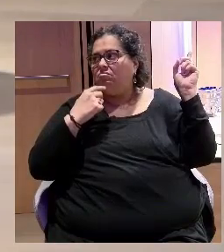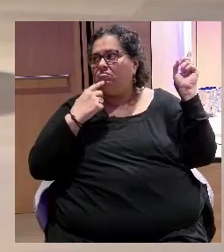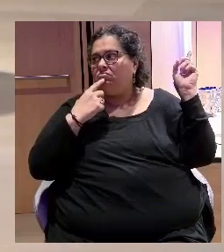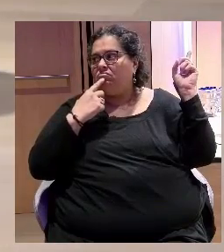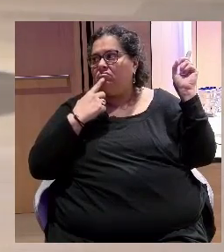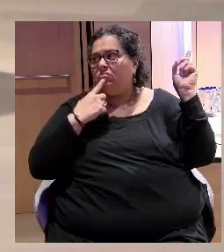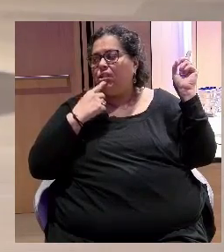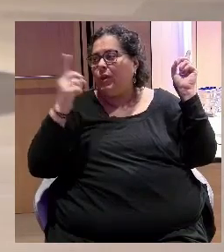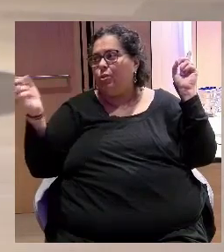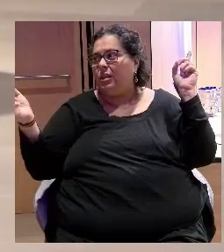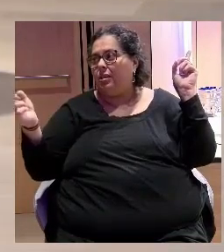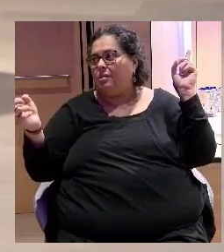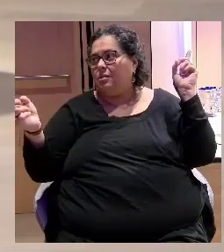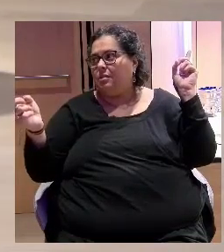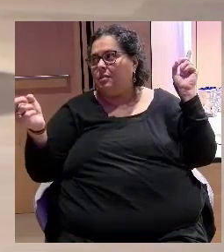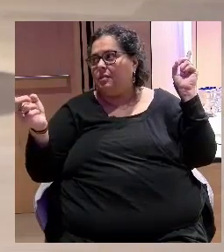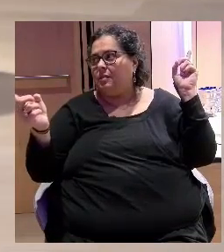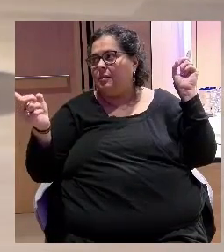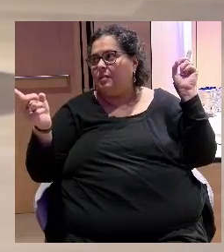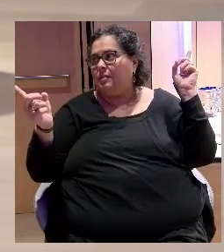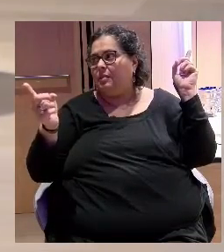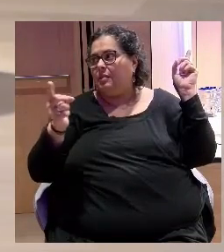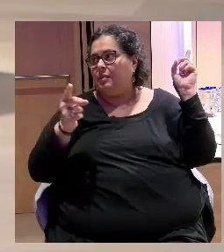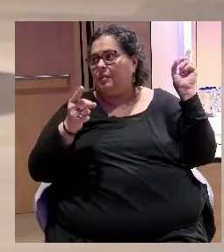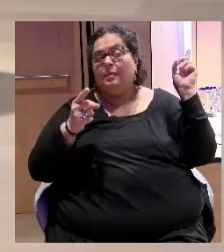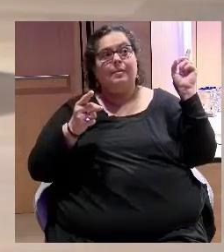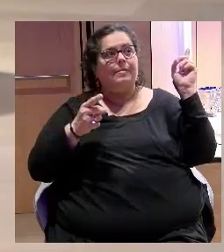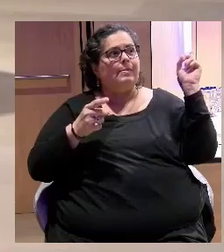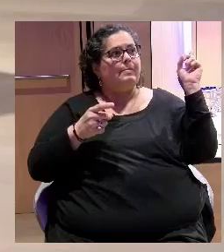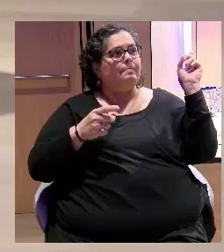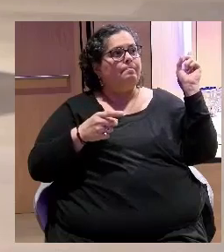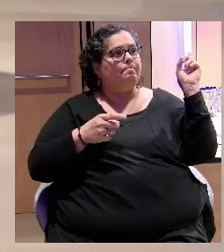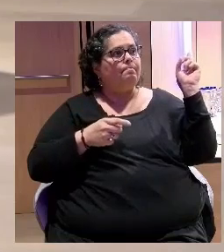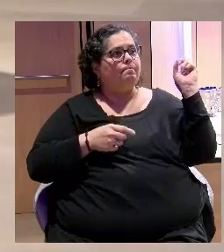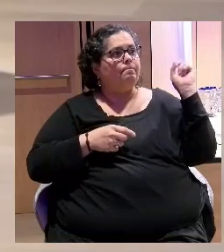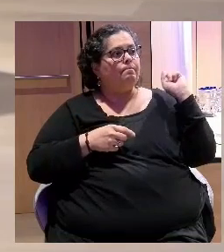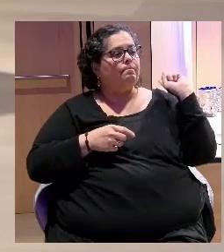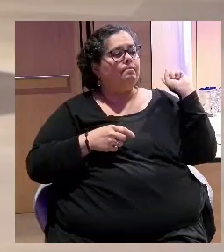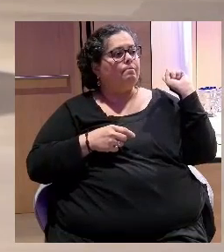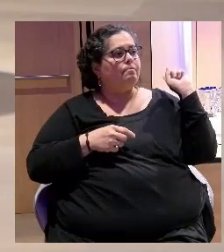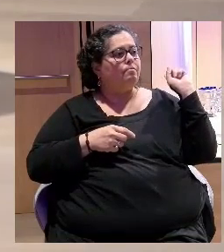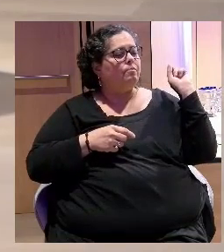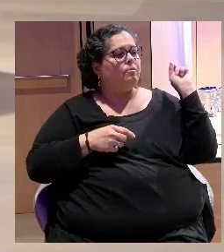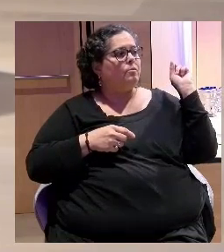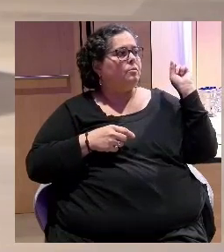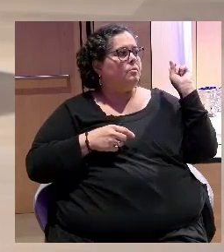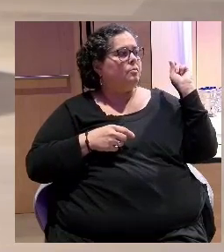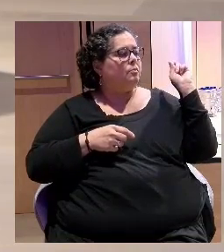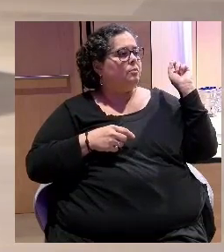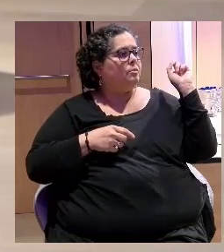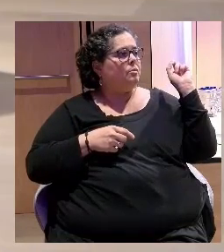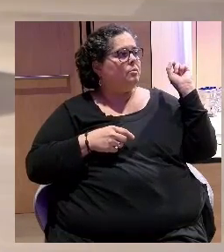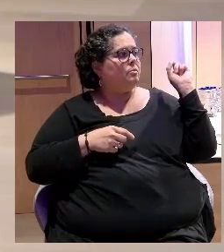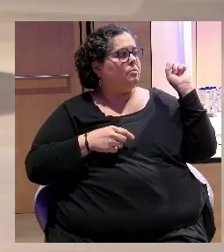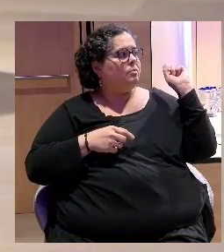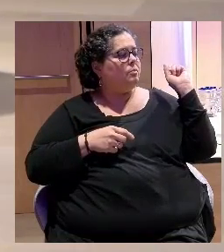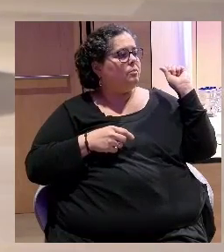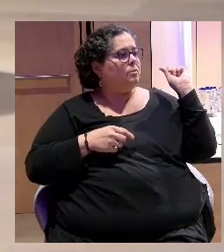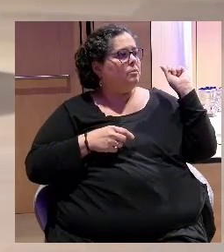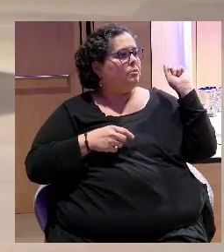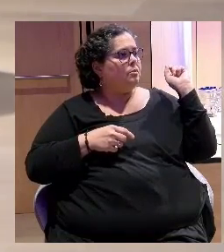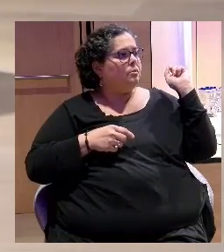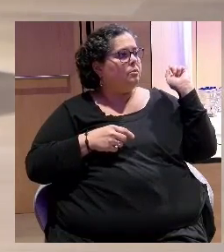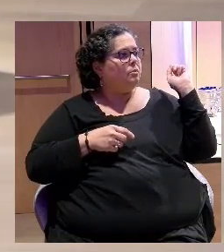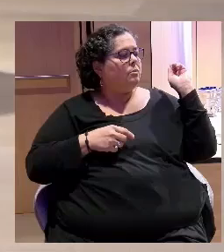ley. Entonces, lo primero que tenemos, para que ustedes tengan el contexto... Perdón, nos piden por las intérpretes si